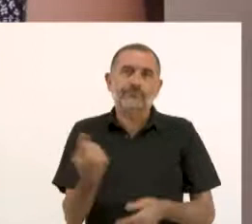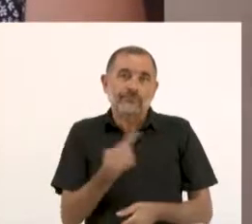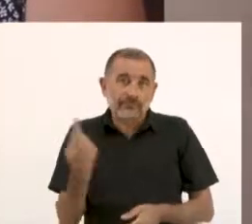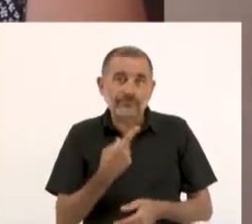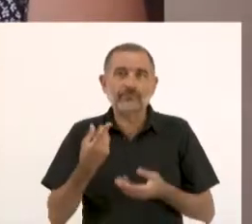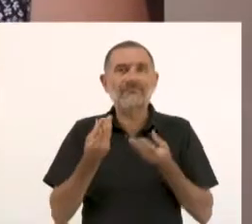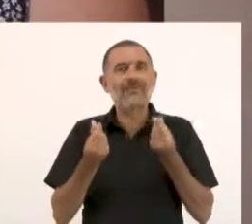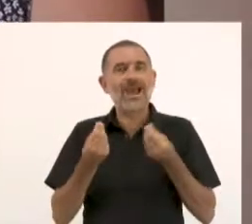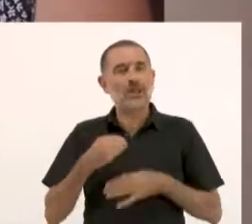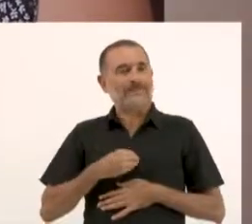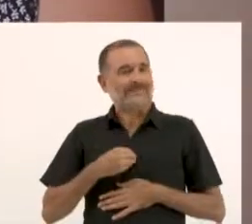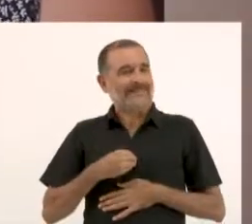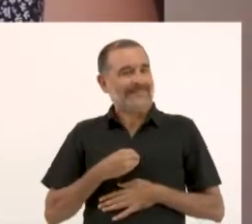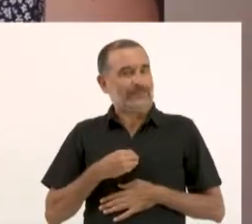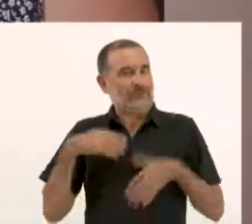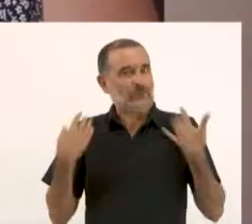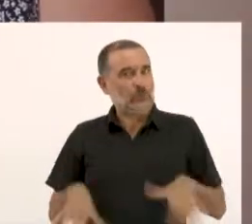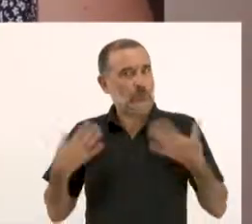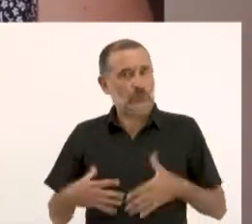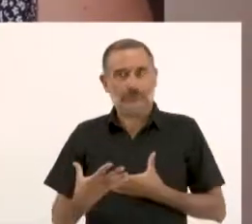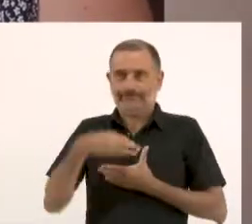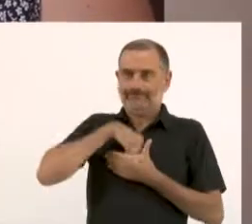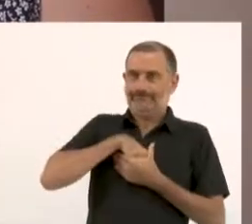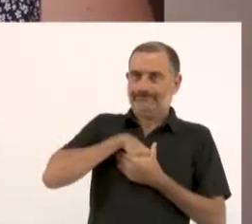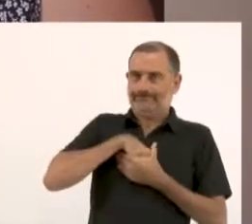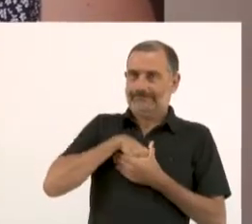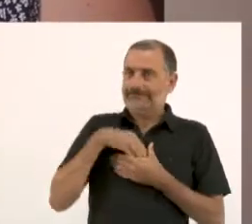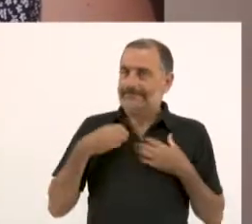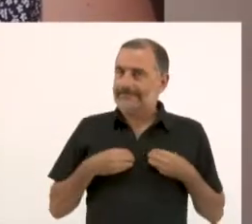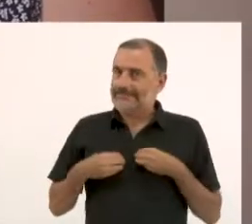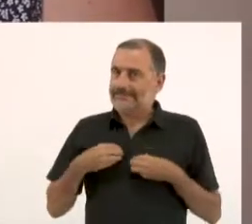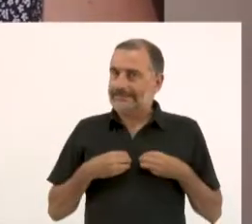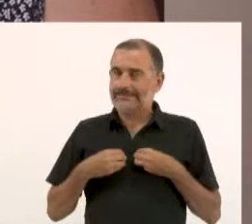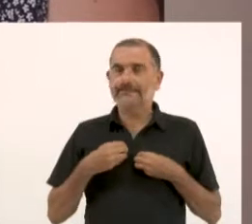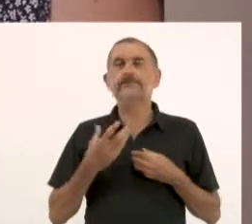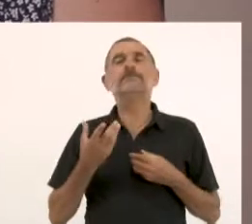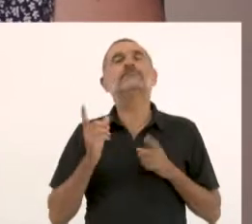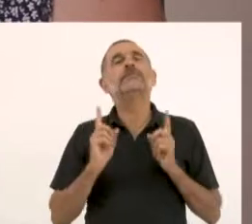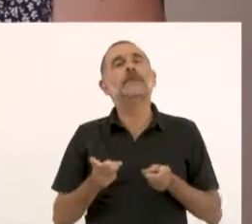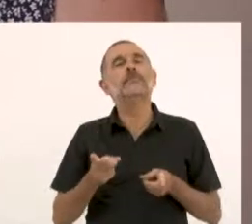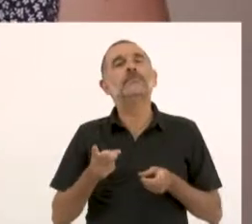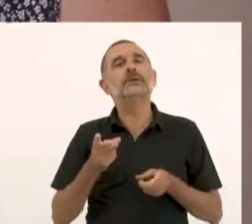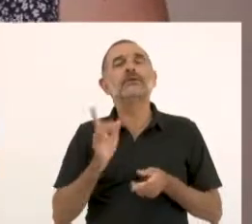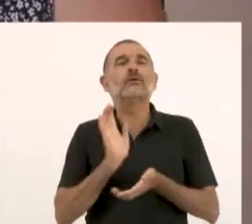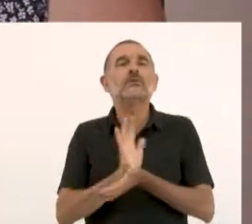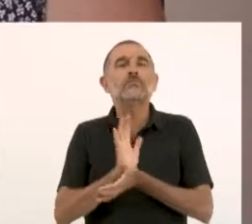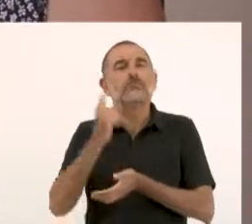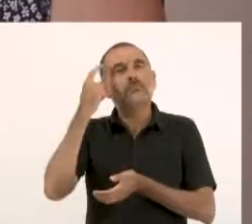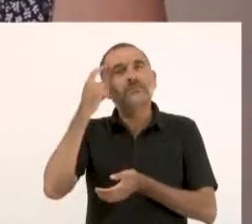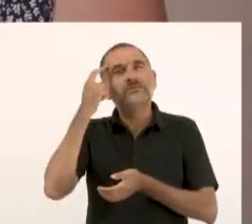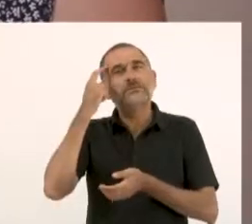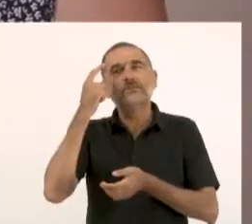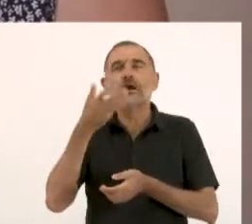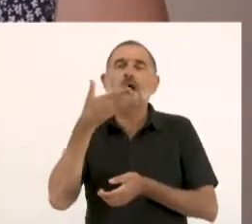trabajar sobre este tipo de restos, ¿sí? Que están también en tensión la definición, digamos, siempre se habla del valor patrimonial